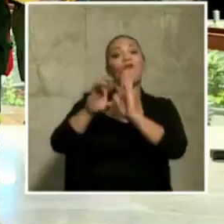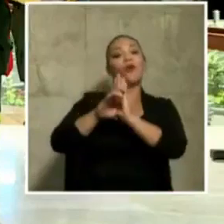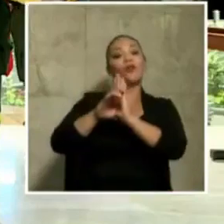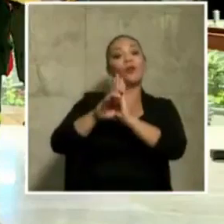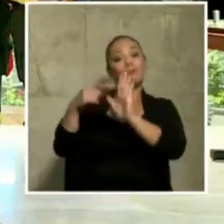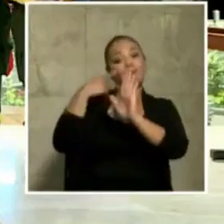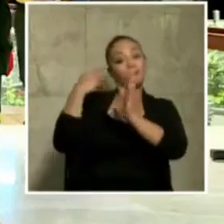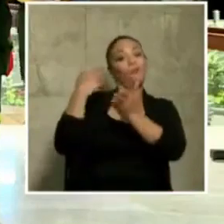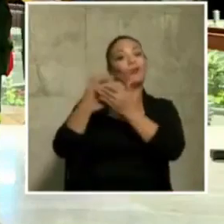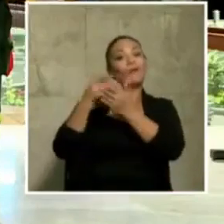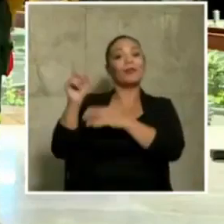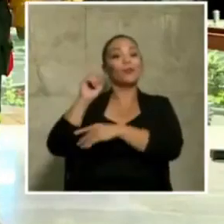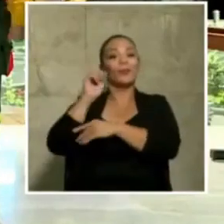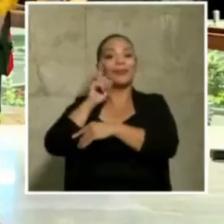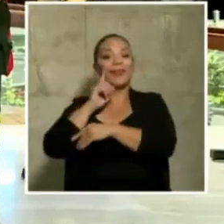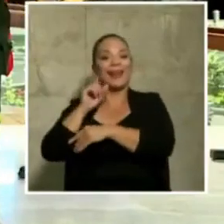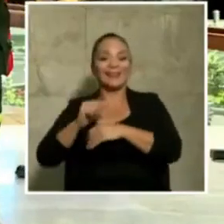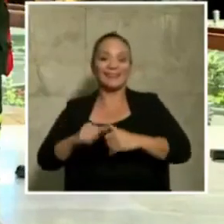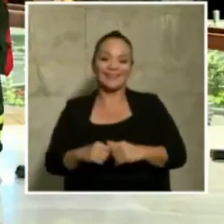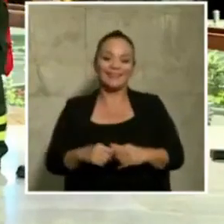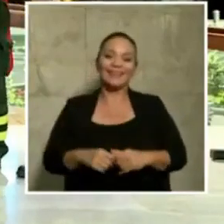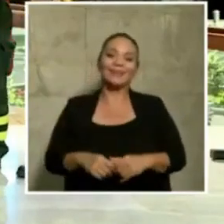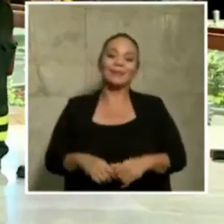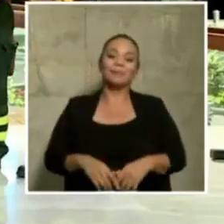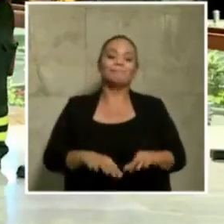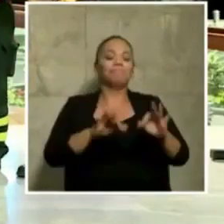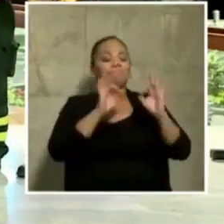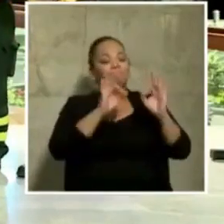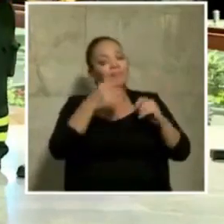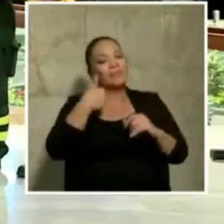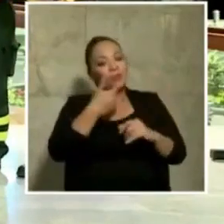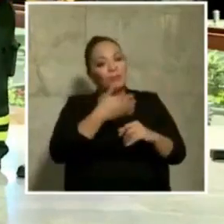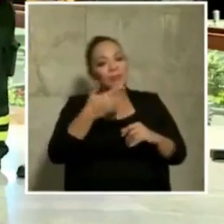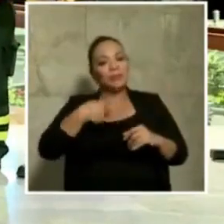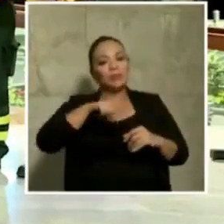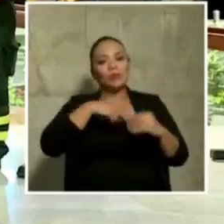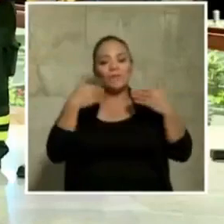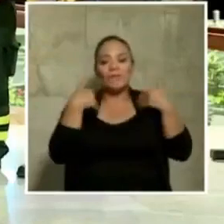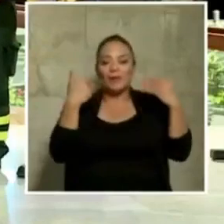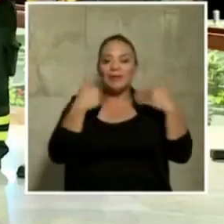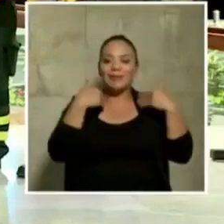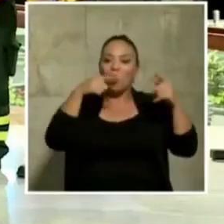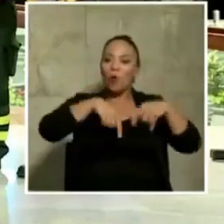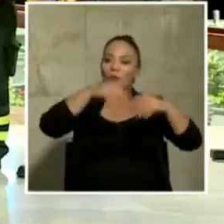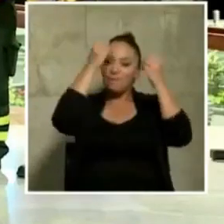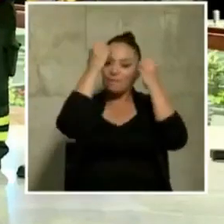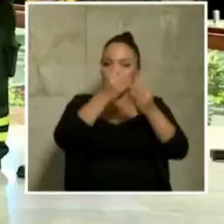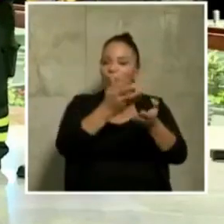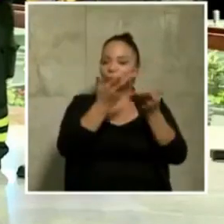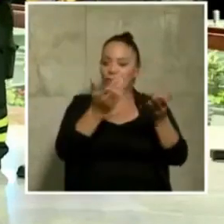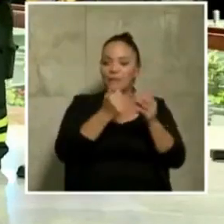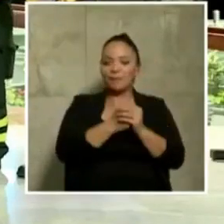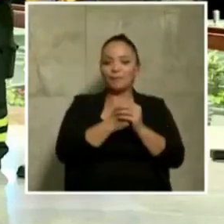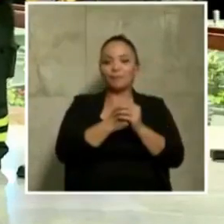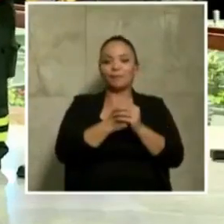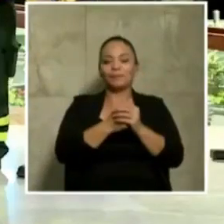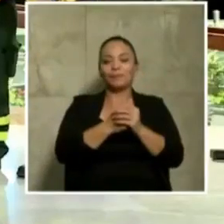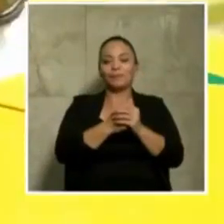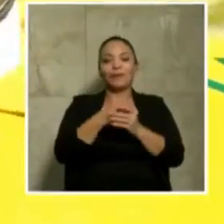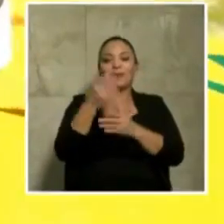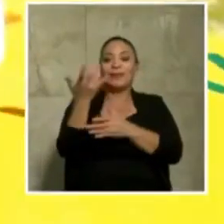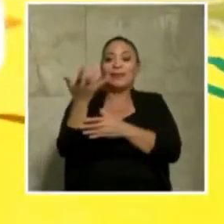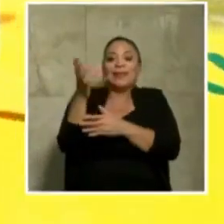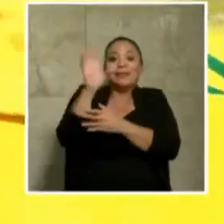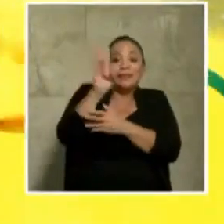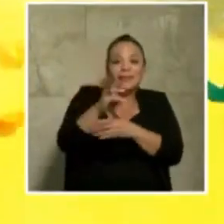Sí, dele, señor. Bueno, señor presidente, estamos muy felices. Hoy estamos anunciando la llegada de 16